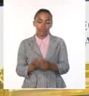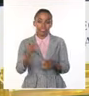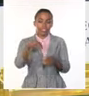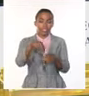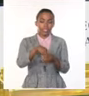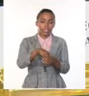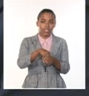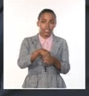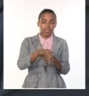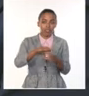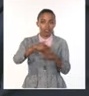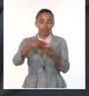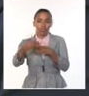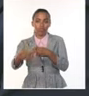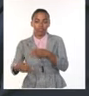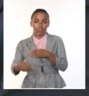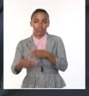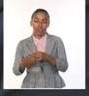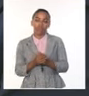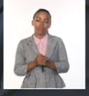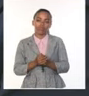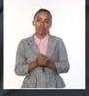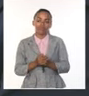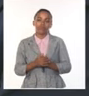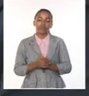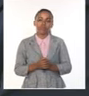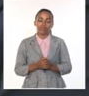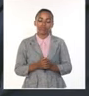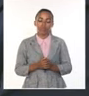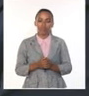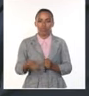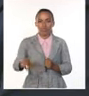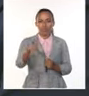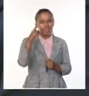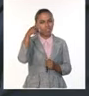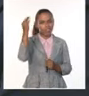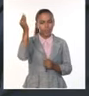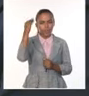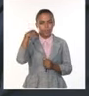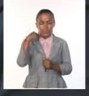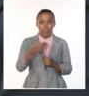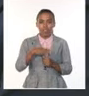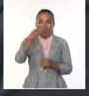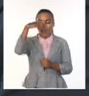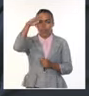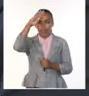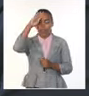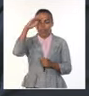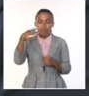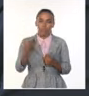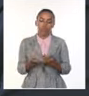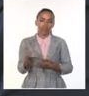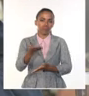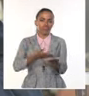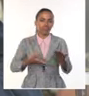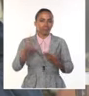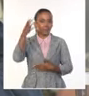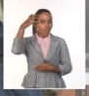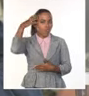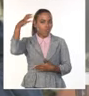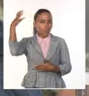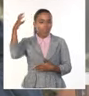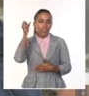extrarregional. Como ustedes conocen, Cuba concede gran importancia a la gestión de gobierno basada en la ciencia y en la